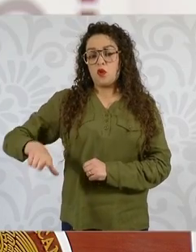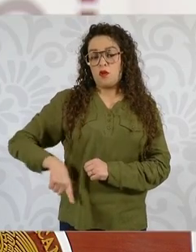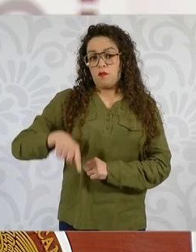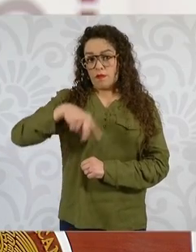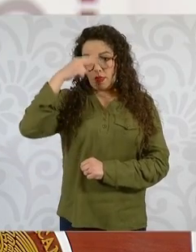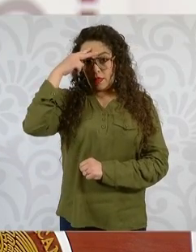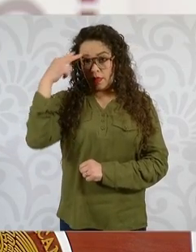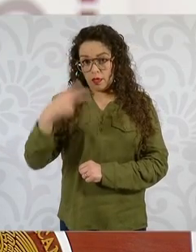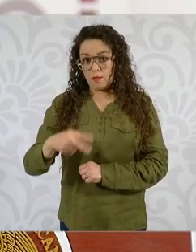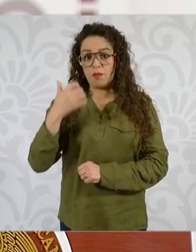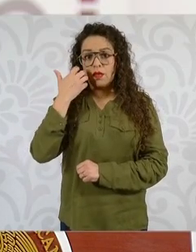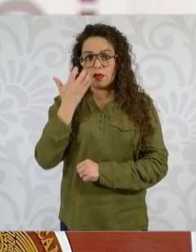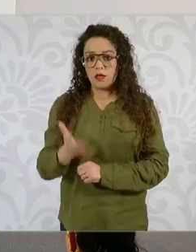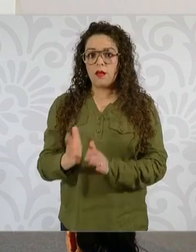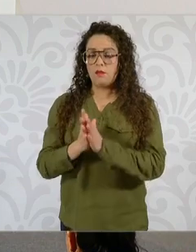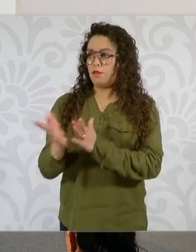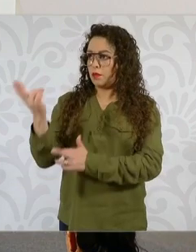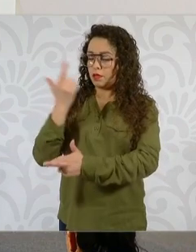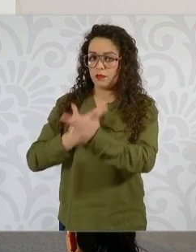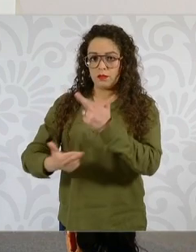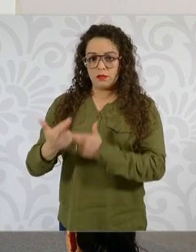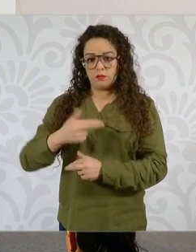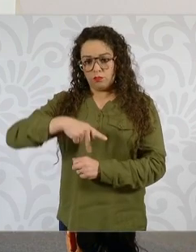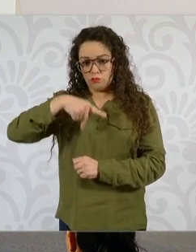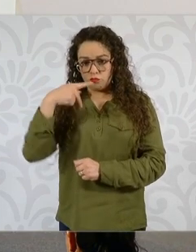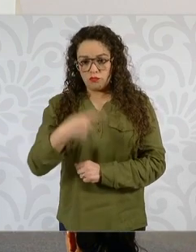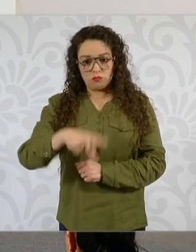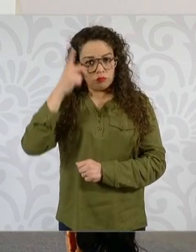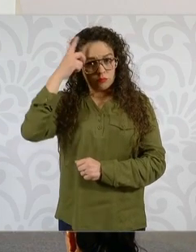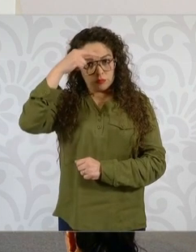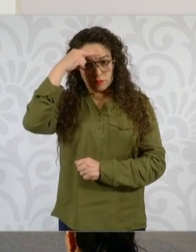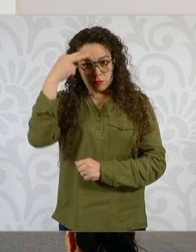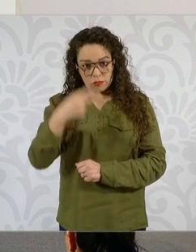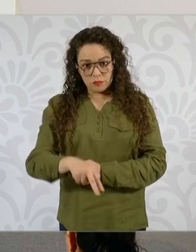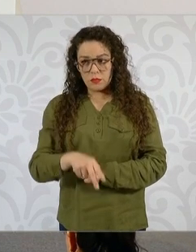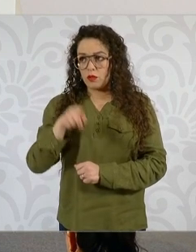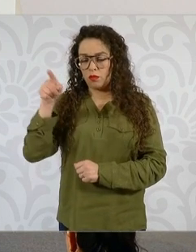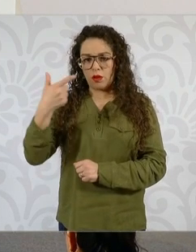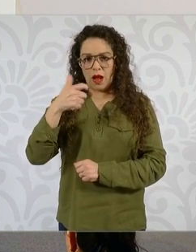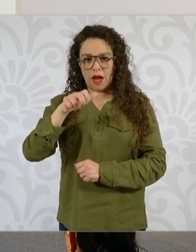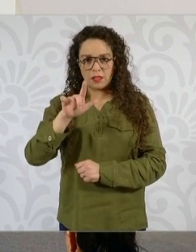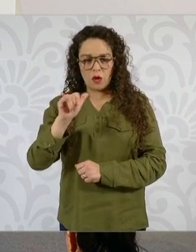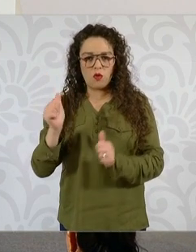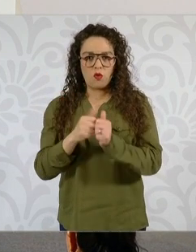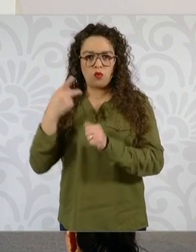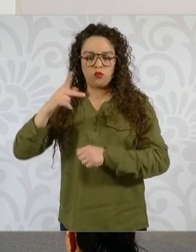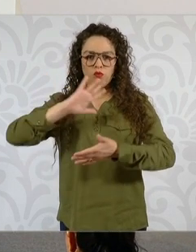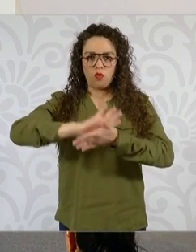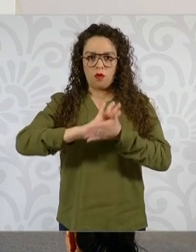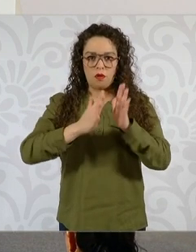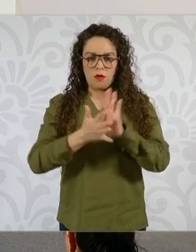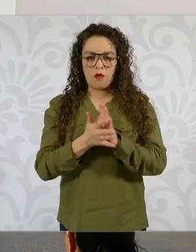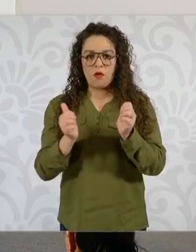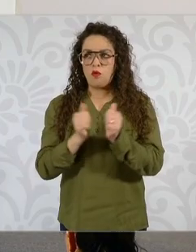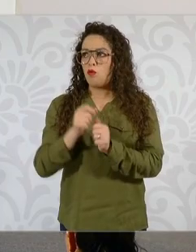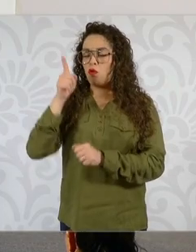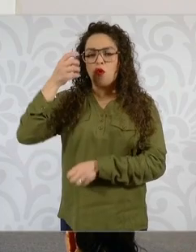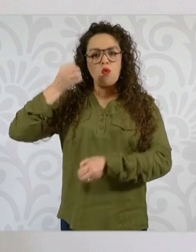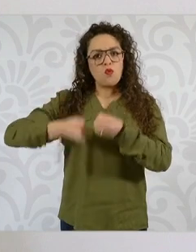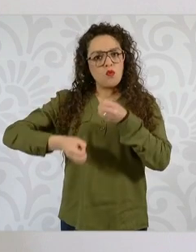de México en contra de Genaro García Luna y cómplices ante las Cortes del Condado de Miami-Dade